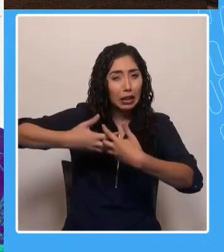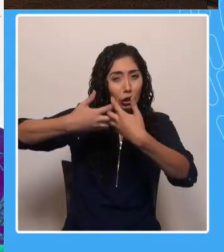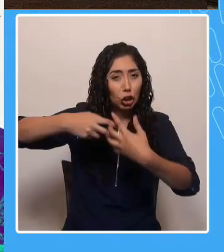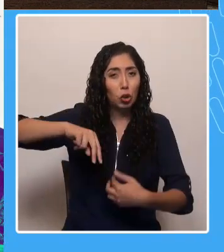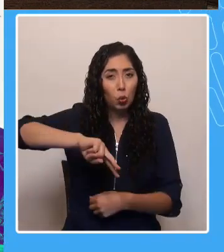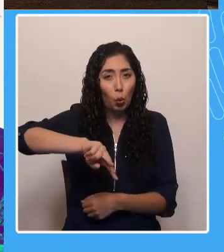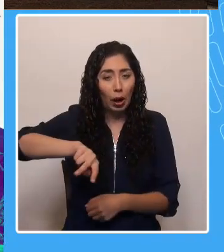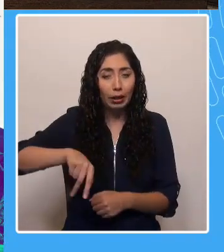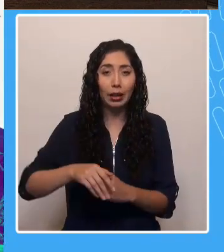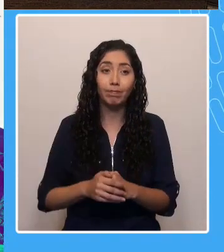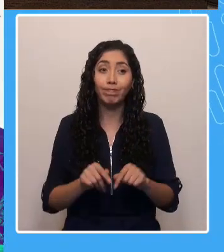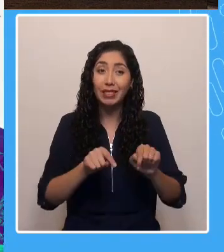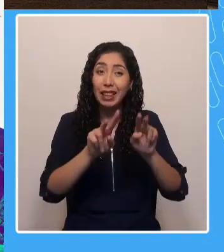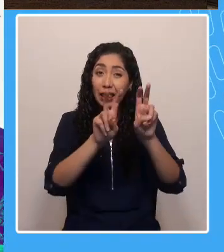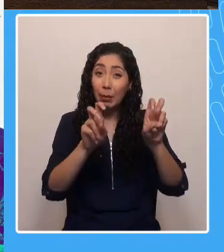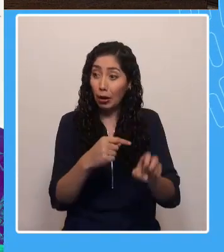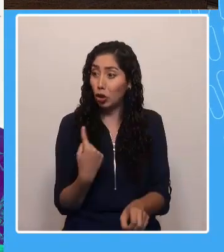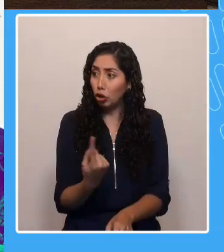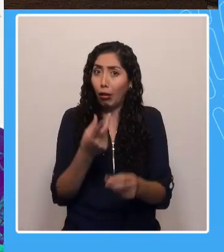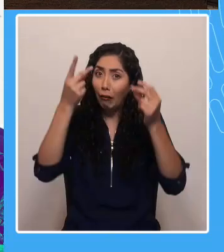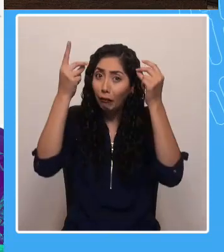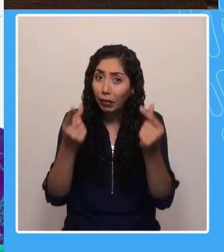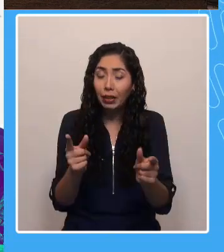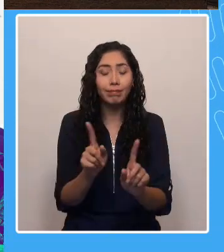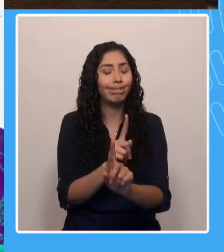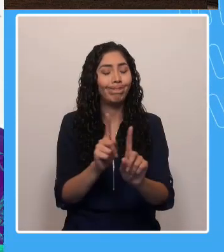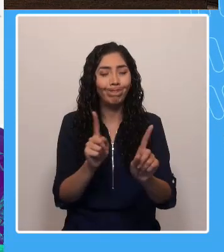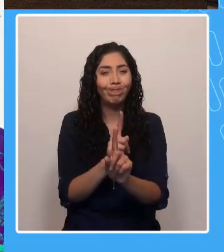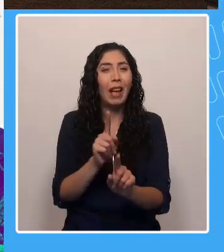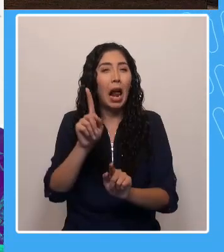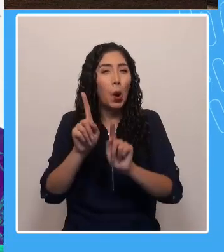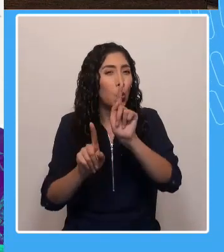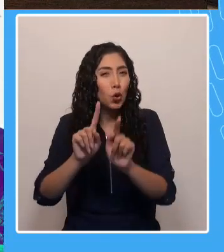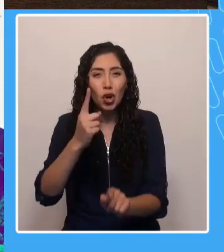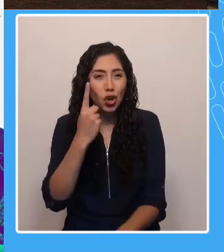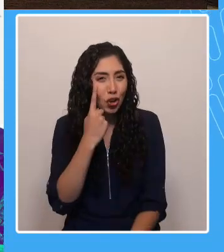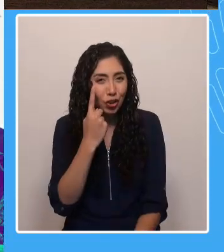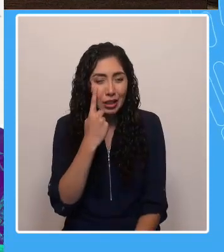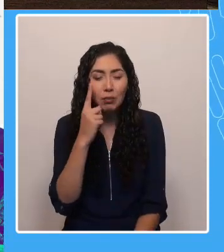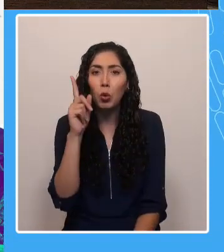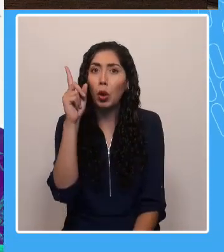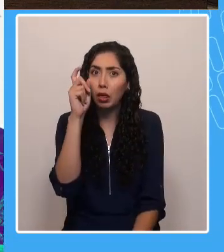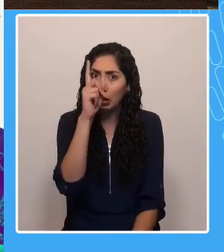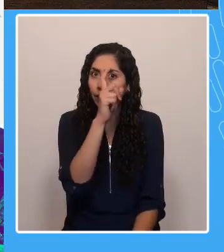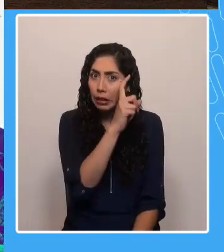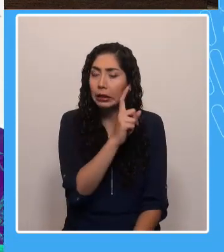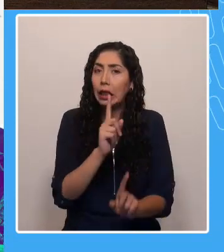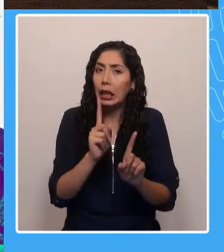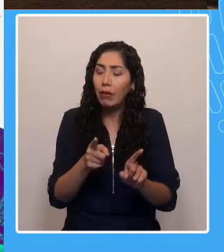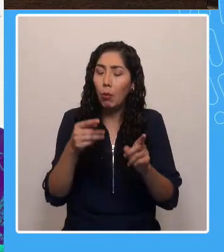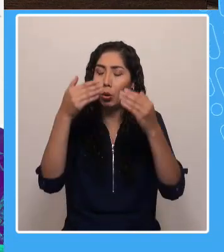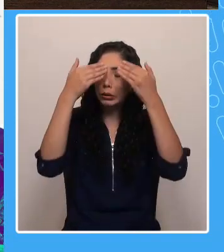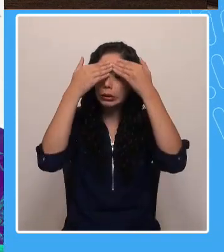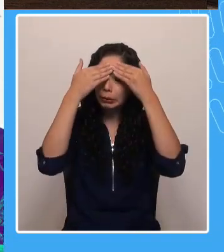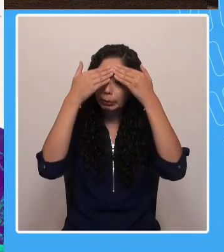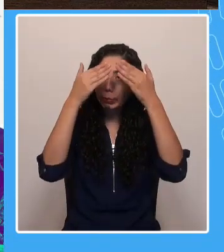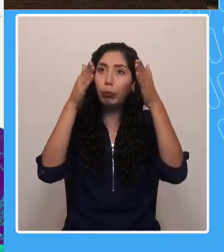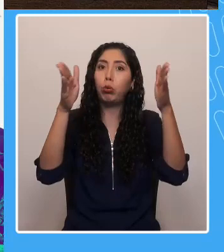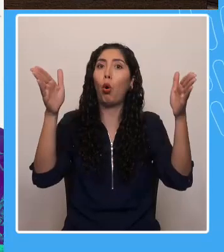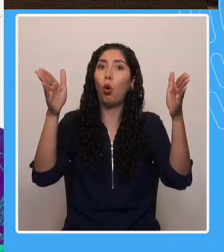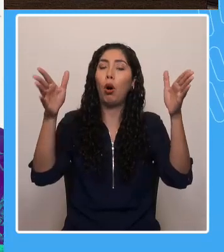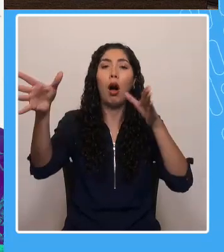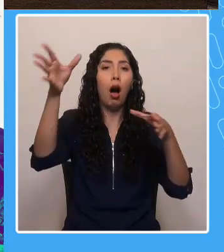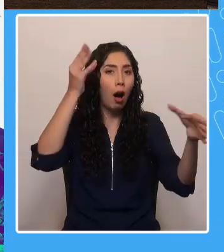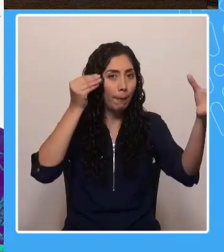que no dominamos, que desconocemos y nos resultan complejos, por lo que hay que abrir la cabeza para